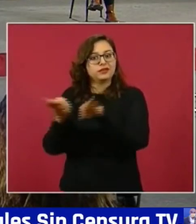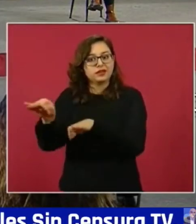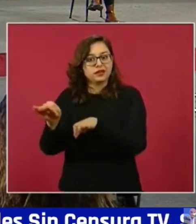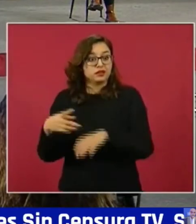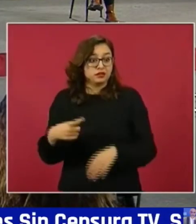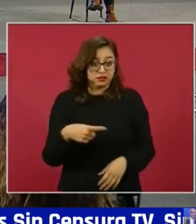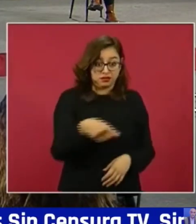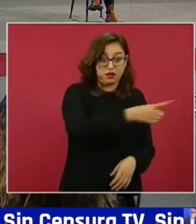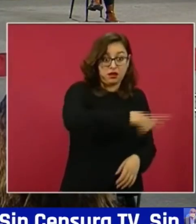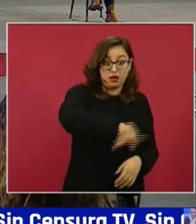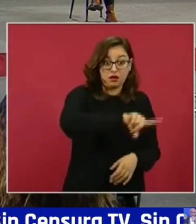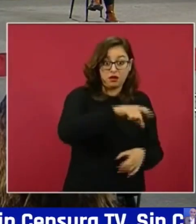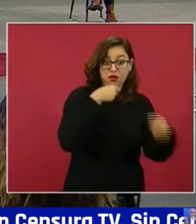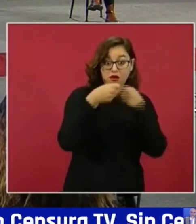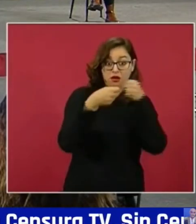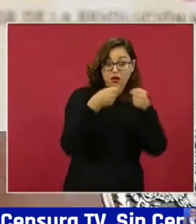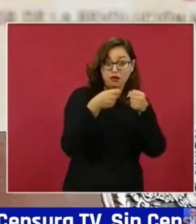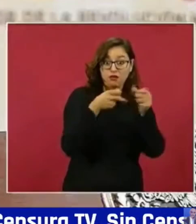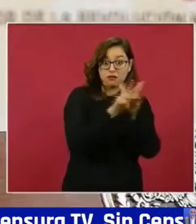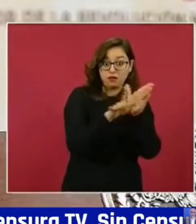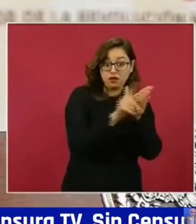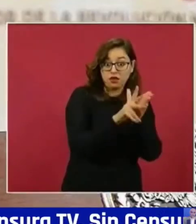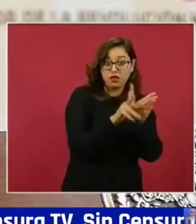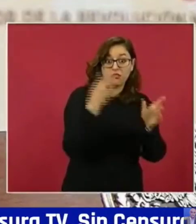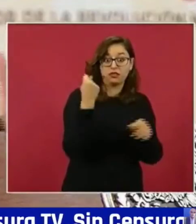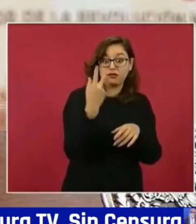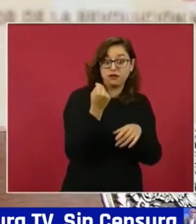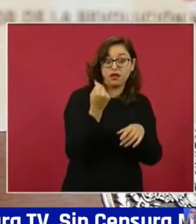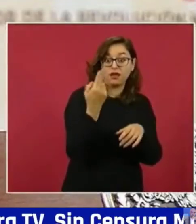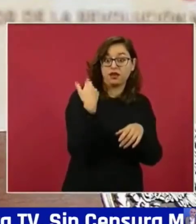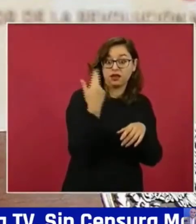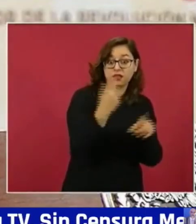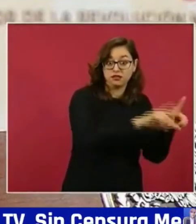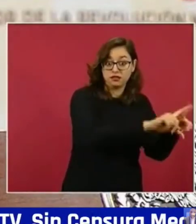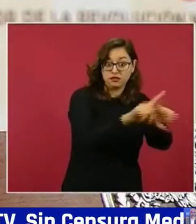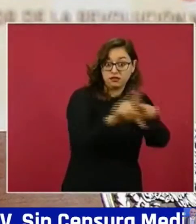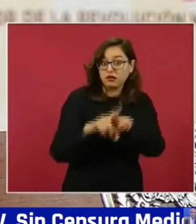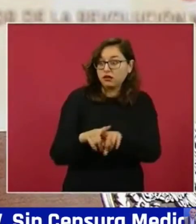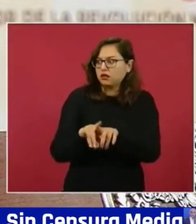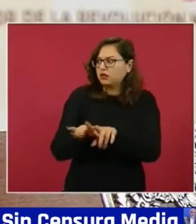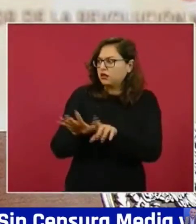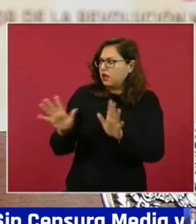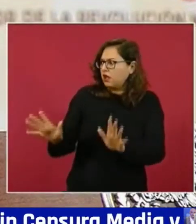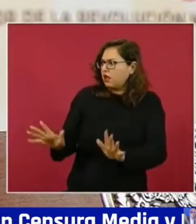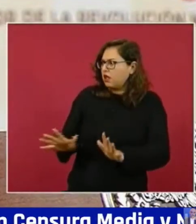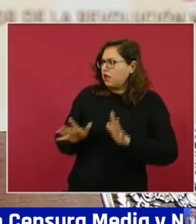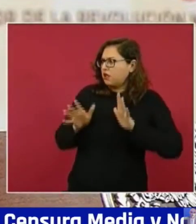¿Creen ustedes que se cuestionó eso en su momento?